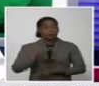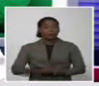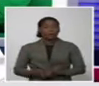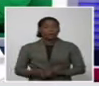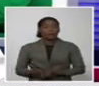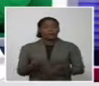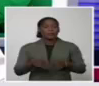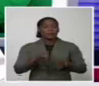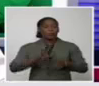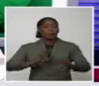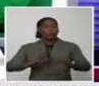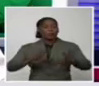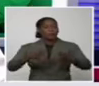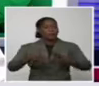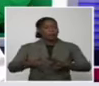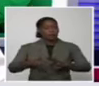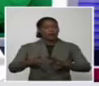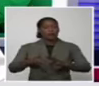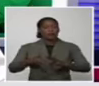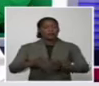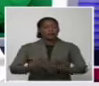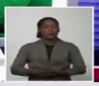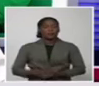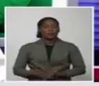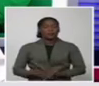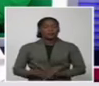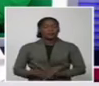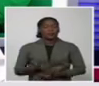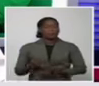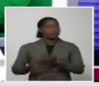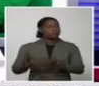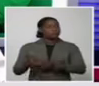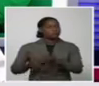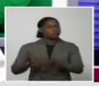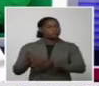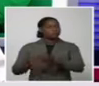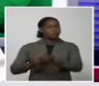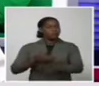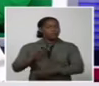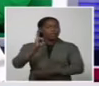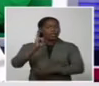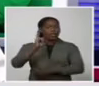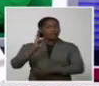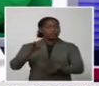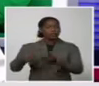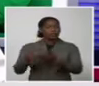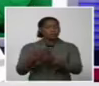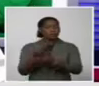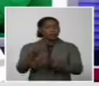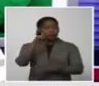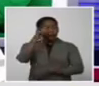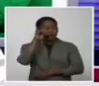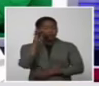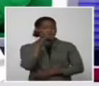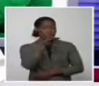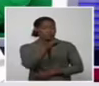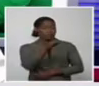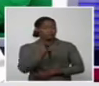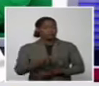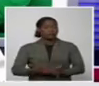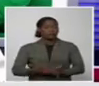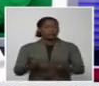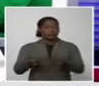complicaciones y después de una estadía de 6 días ingresado, una parte de ellos en